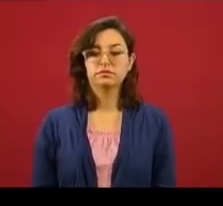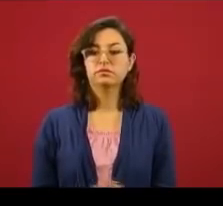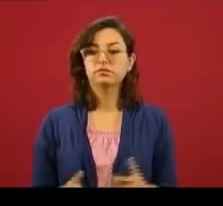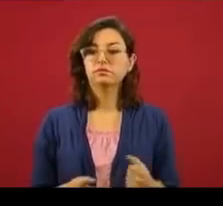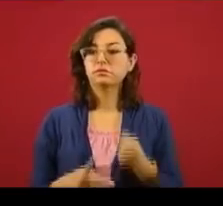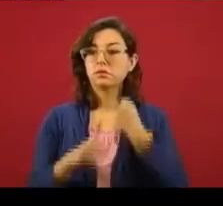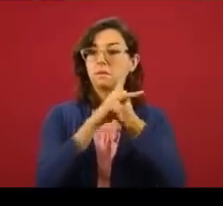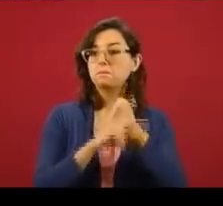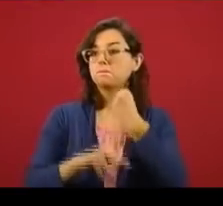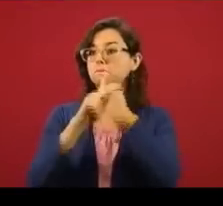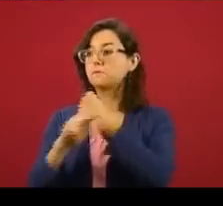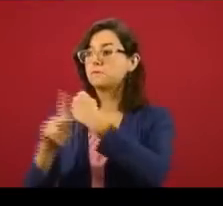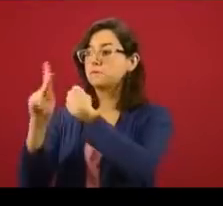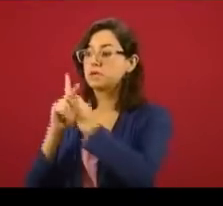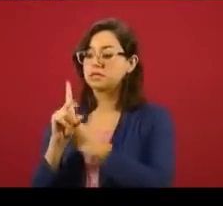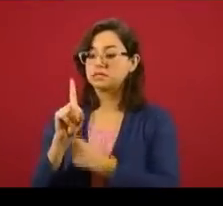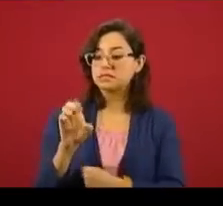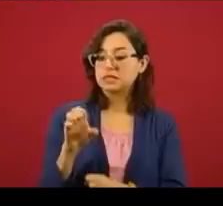democráticos